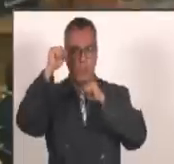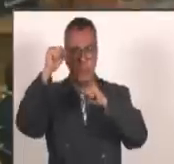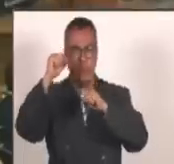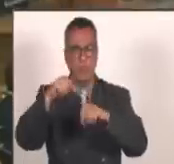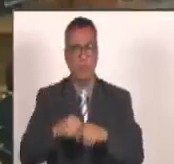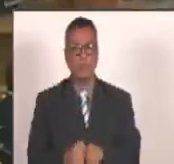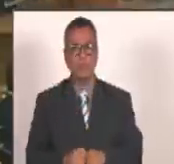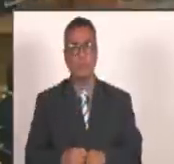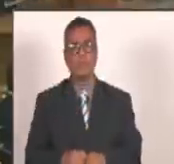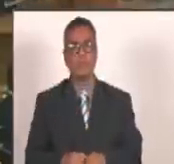Venezuela!